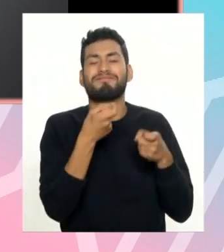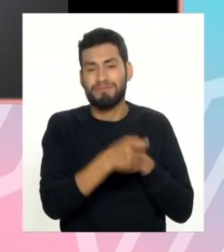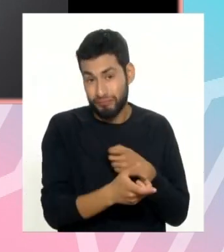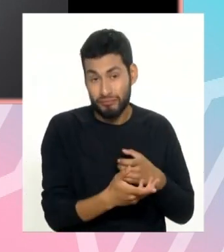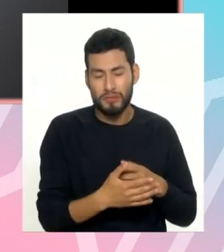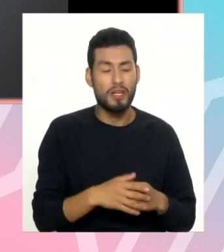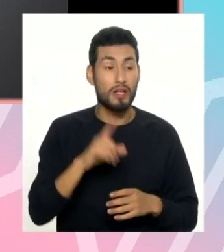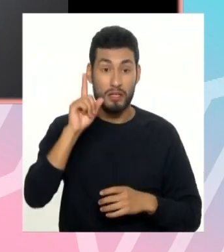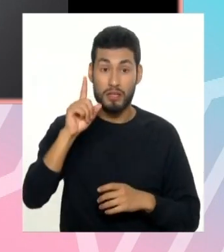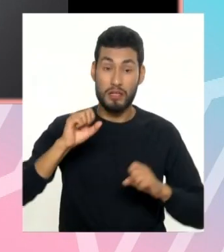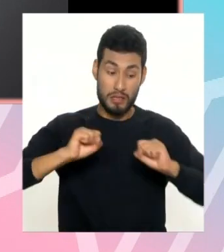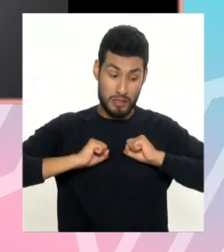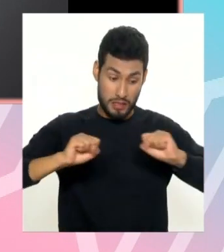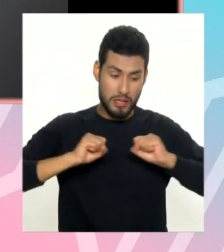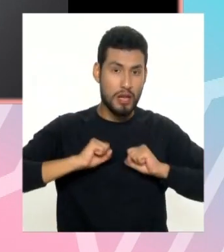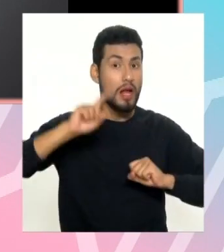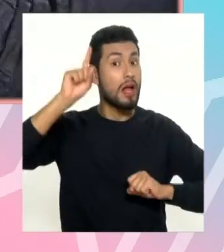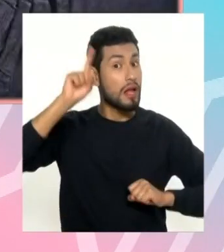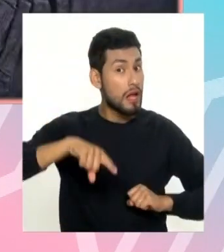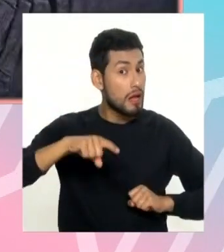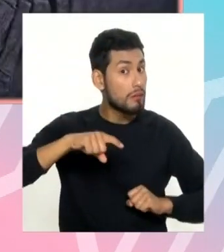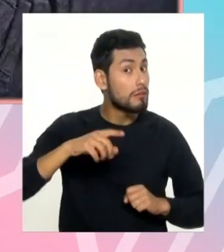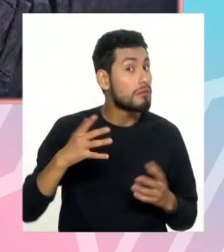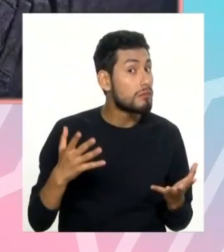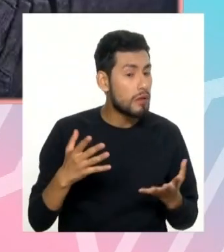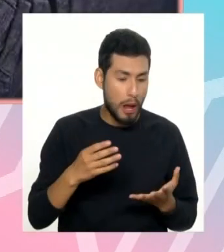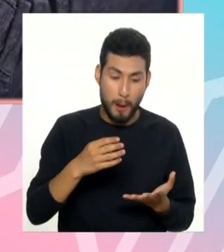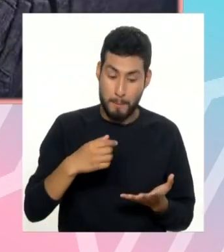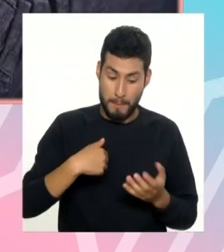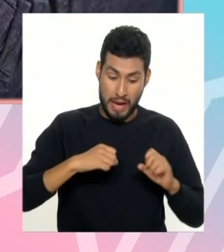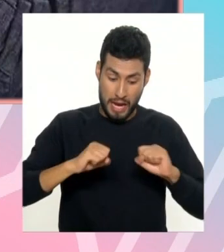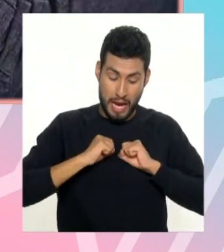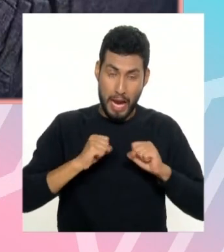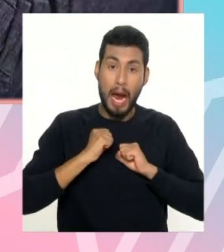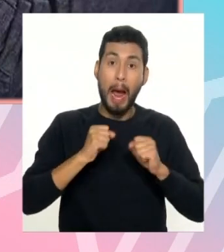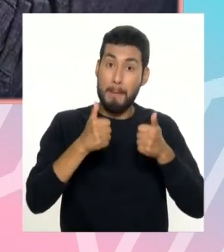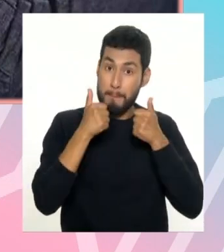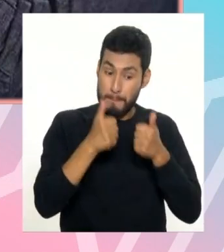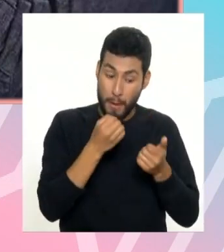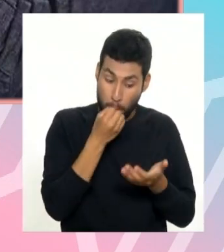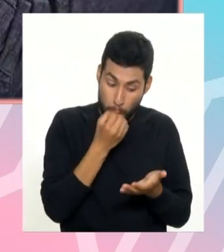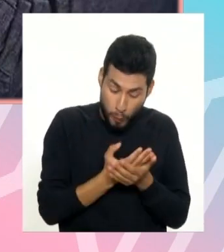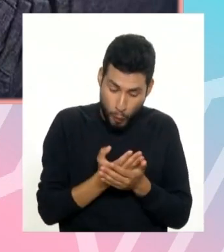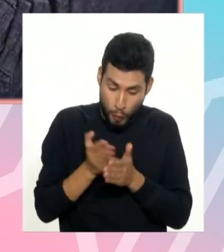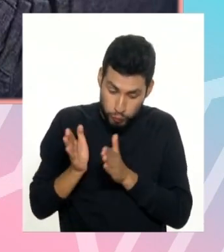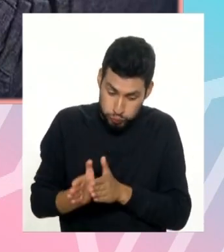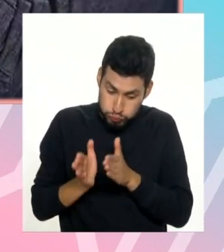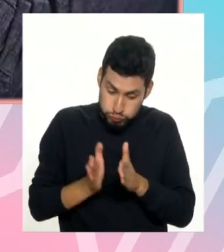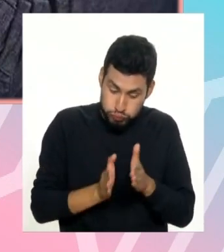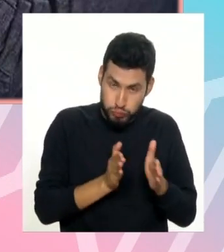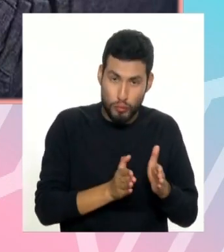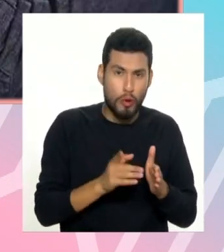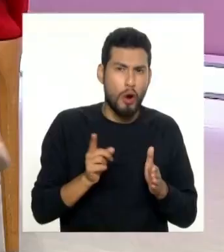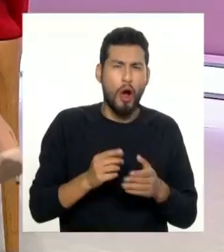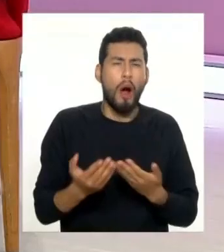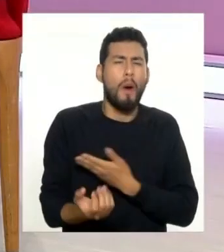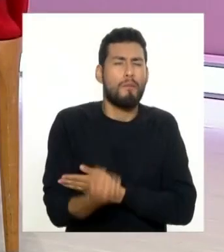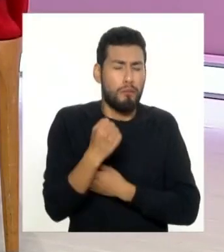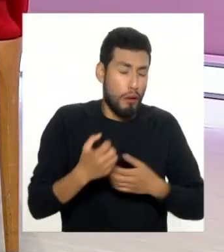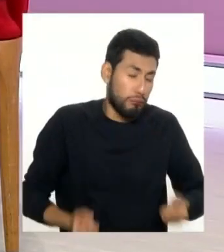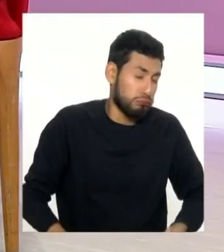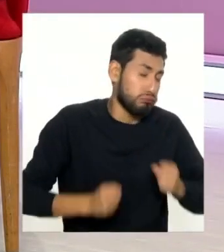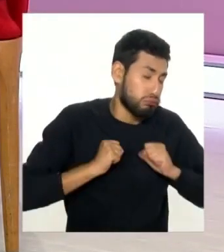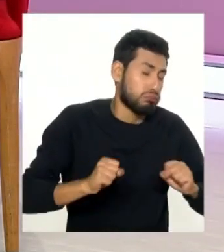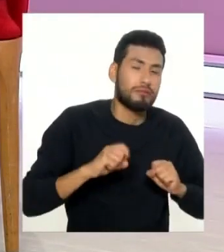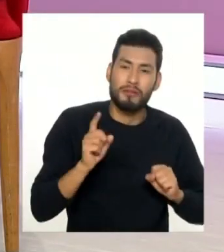hacer ejercicios debe realizarlos, uno, bien, y dos, con incrementos progresivos. Doctor, y tenemos una